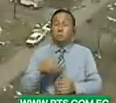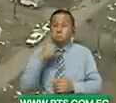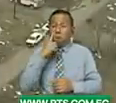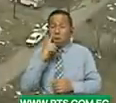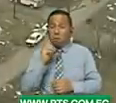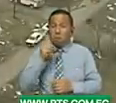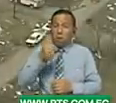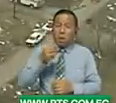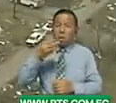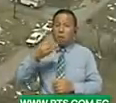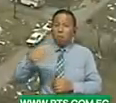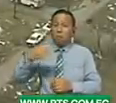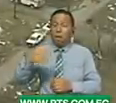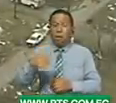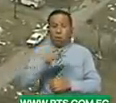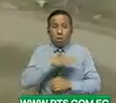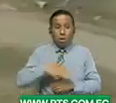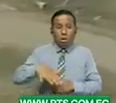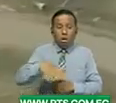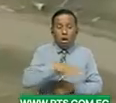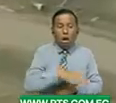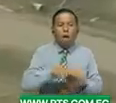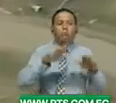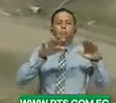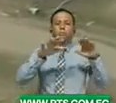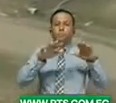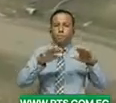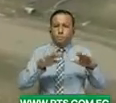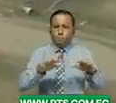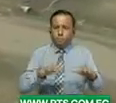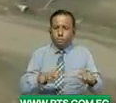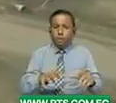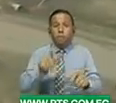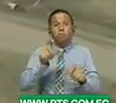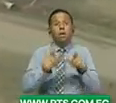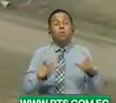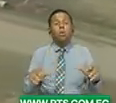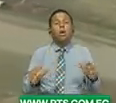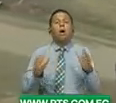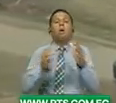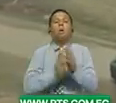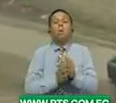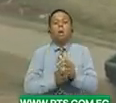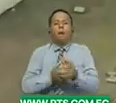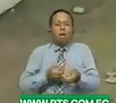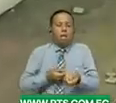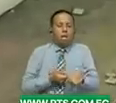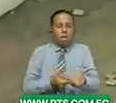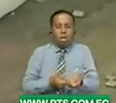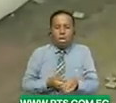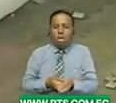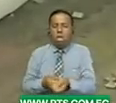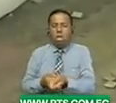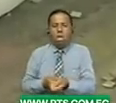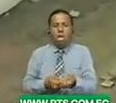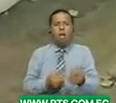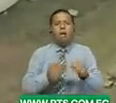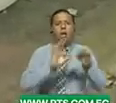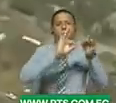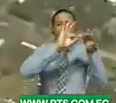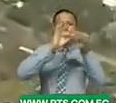la calma vuelva al estado, donde sus ciudadanos deberán empezar a recoger los escombros y reconstruir sus